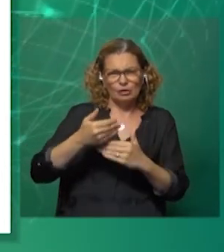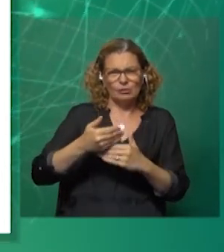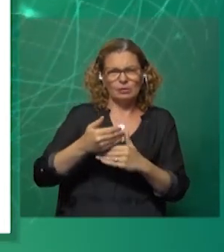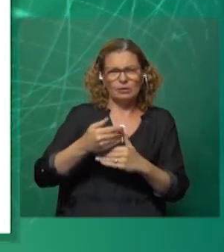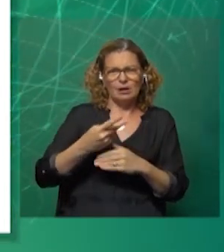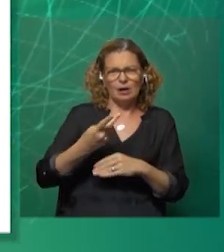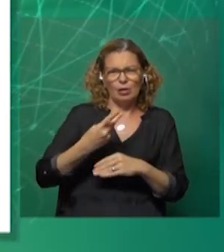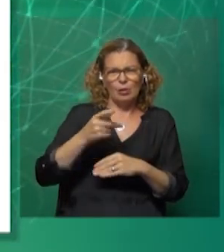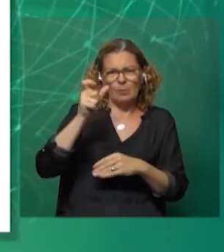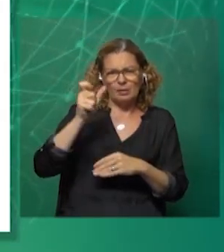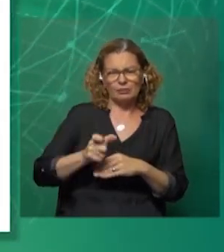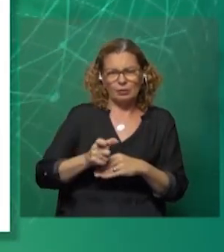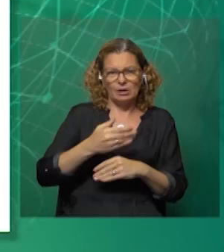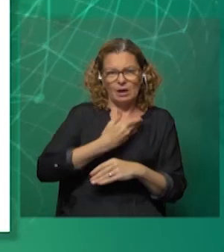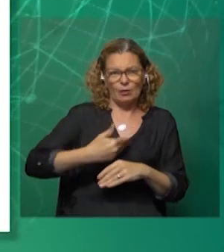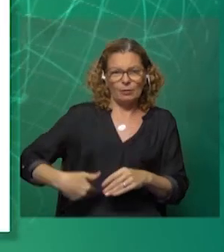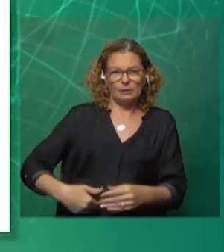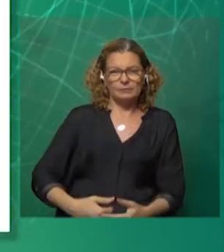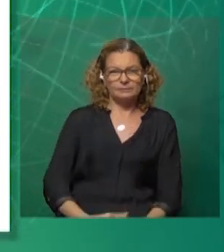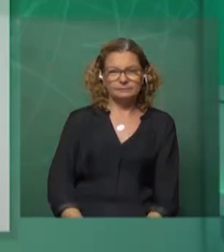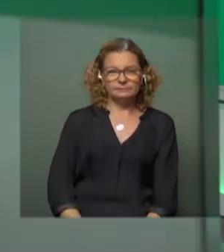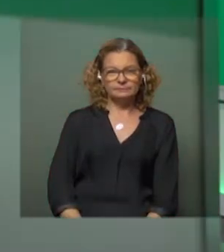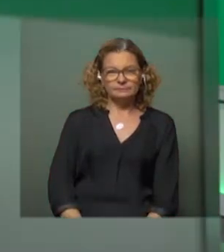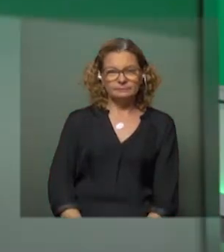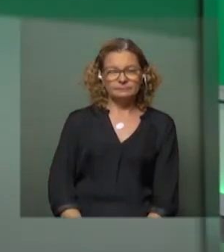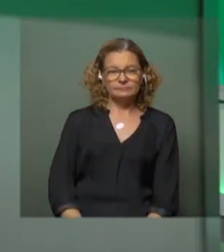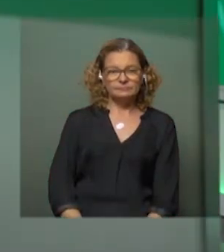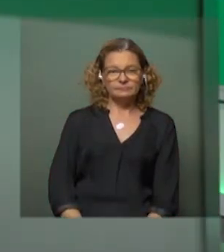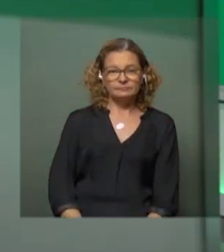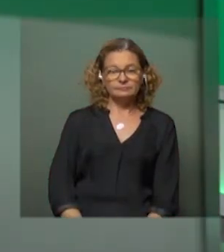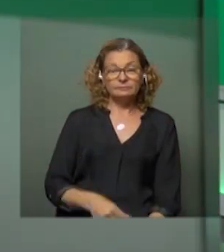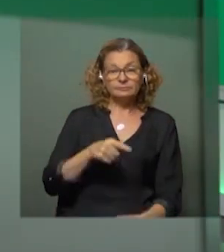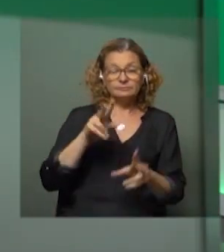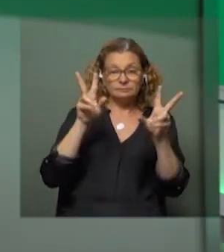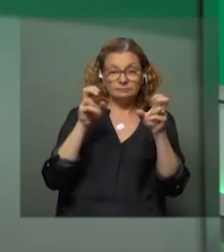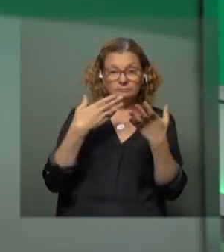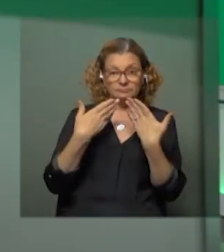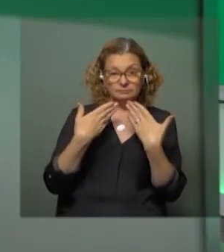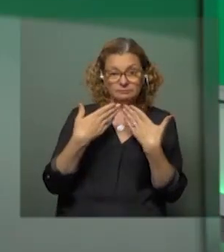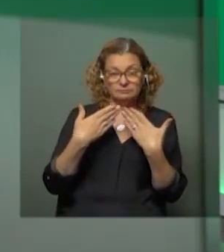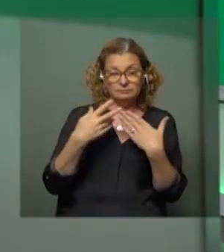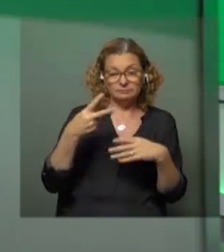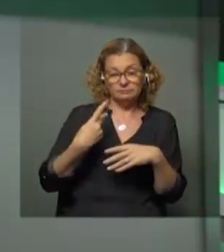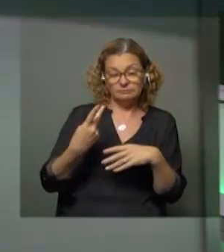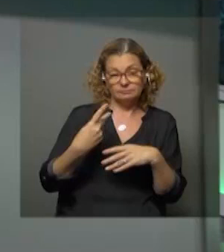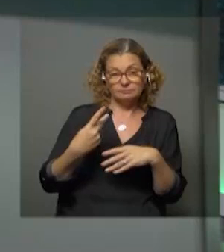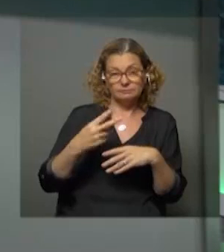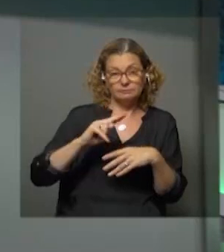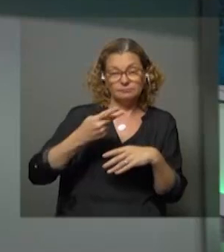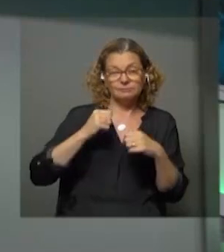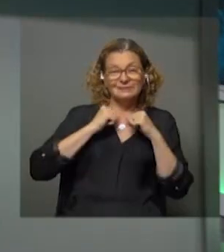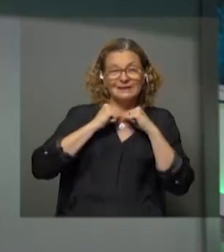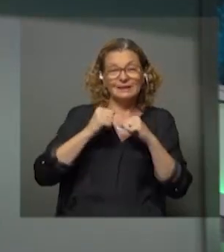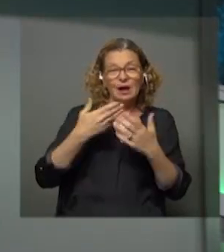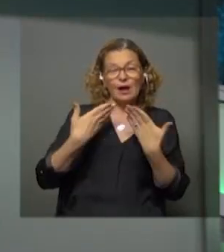y Maciel en el gobierno y de este tema estas conversaciones entre ambos subsecretarios también